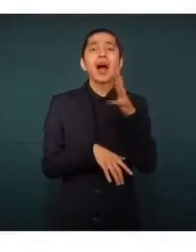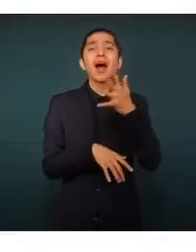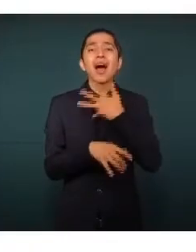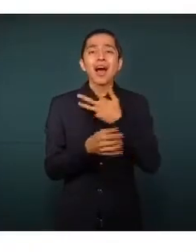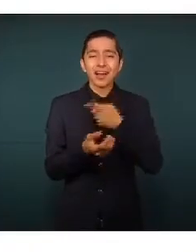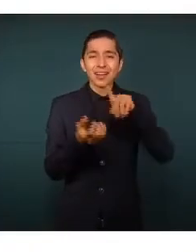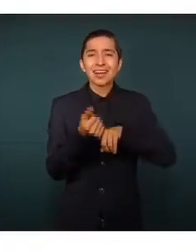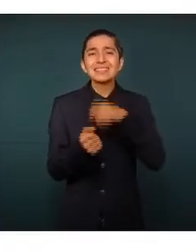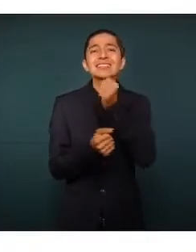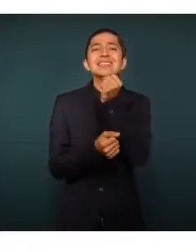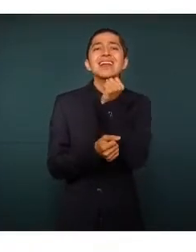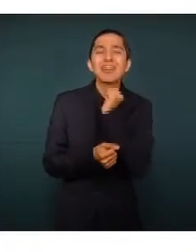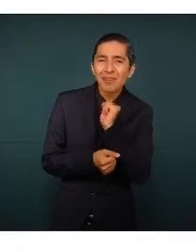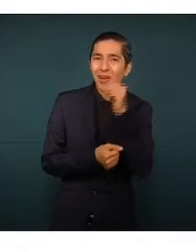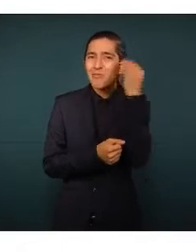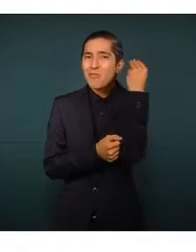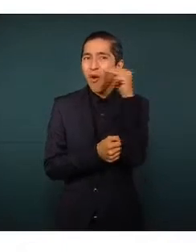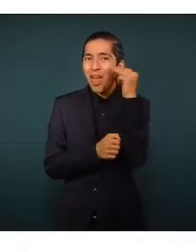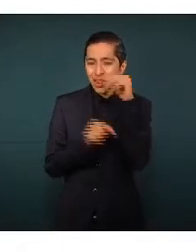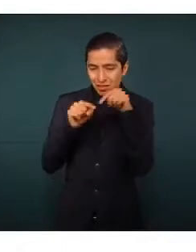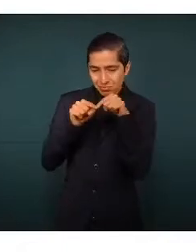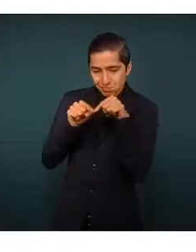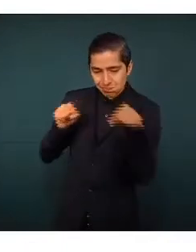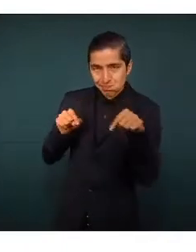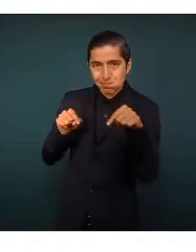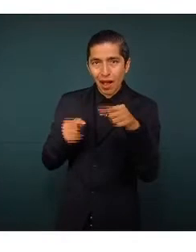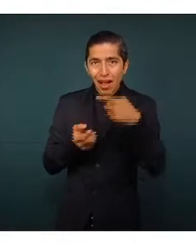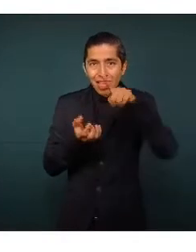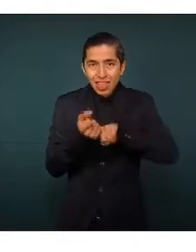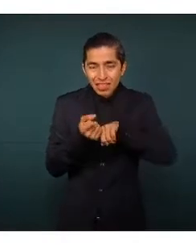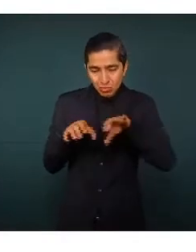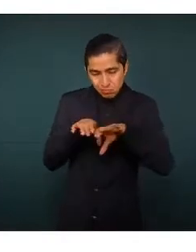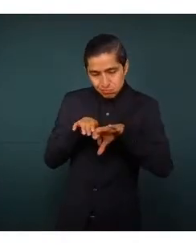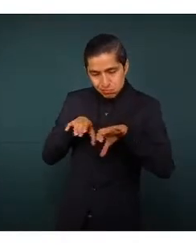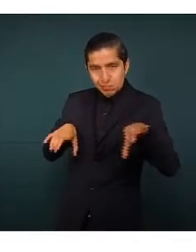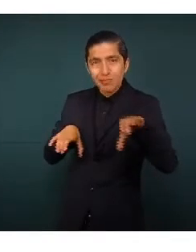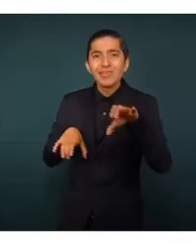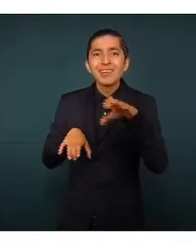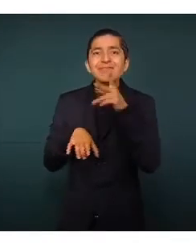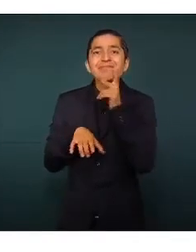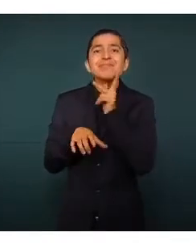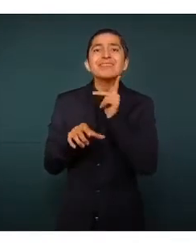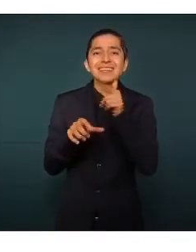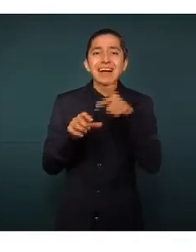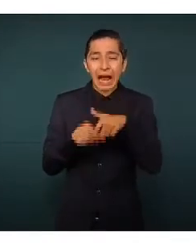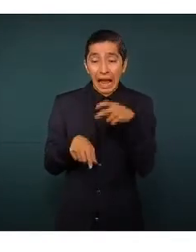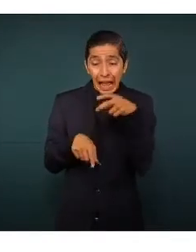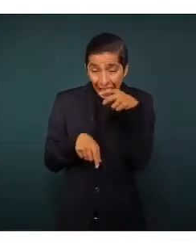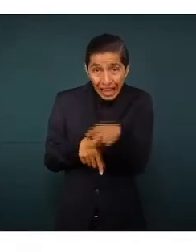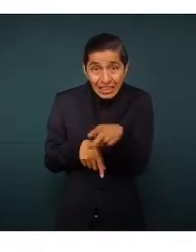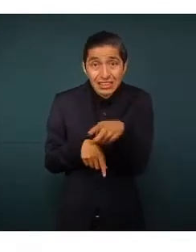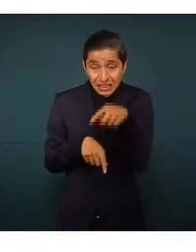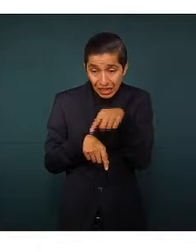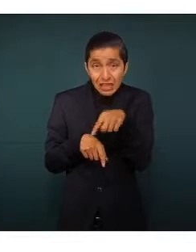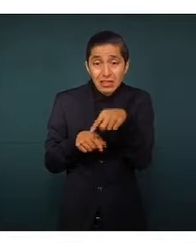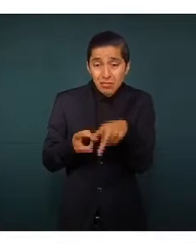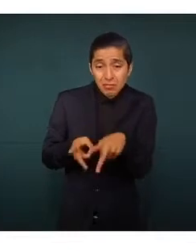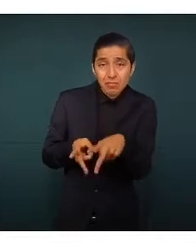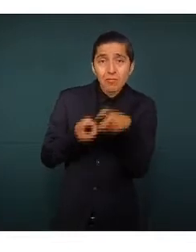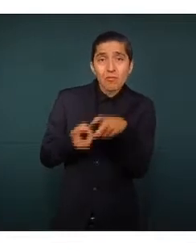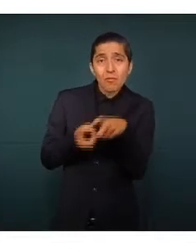ducto Salamanca-Morelia. Ahí es donde se presenta este ilícito del robo de